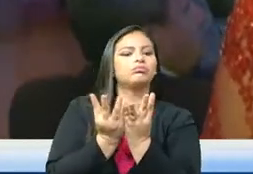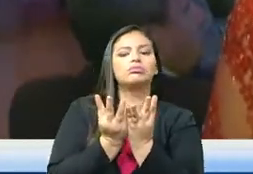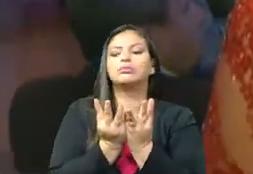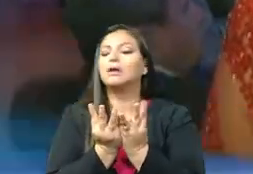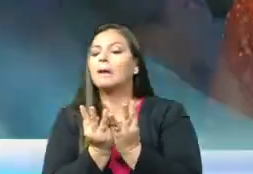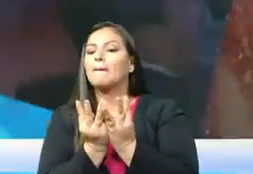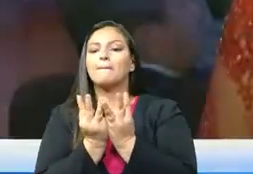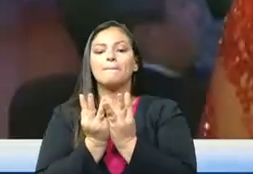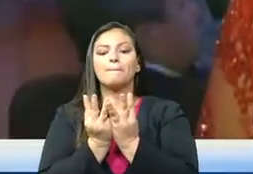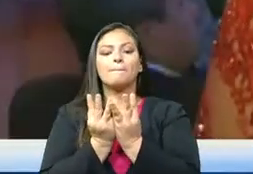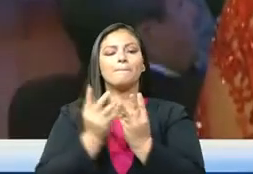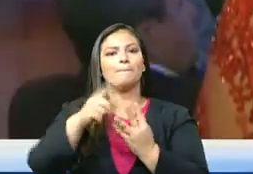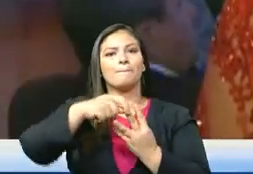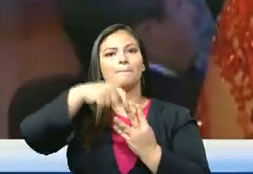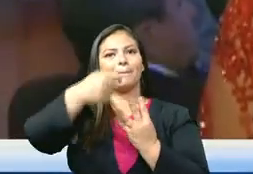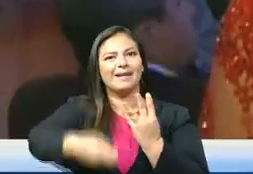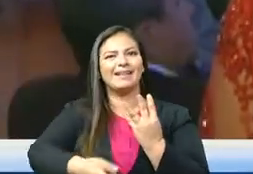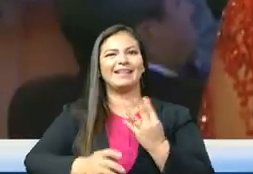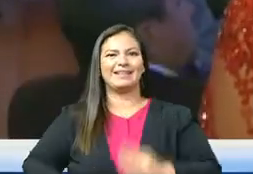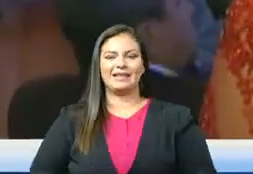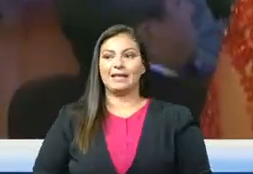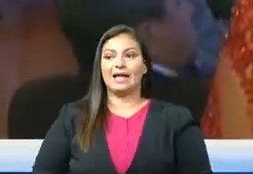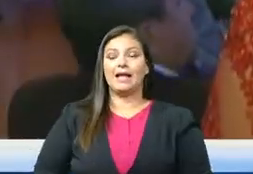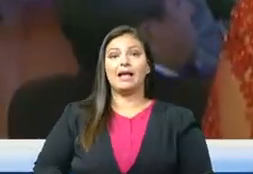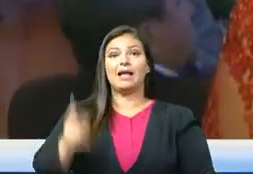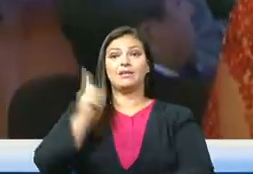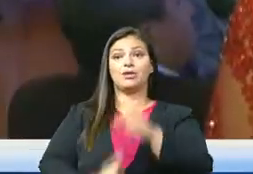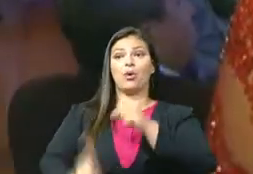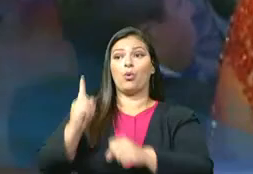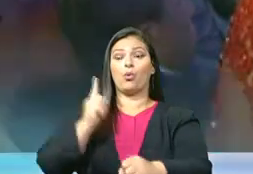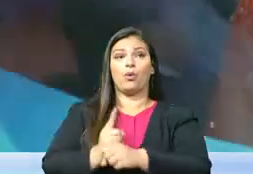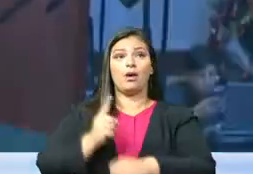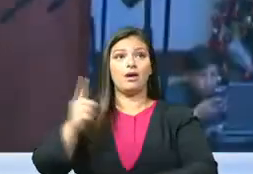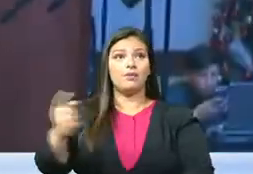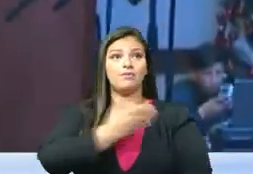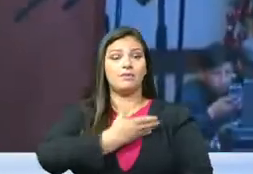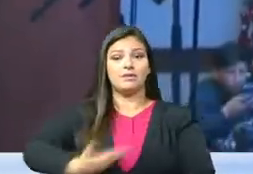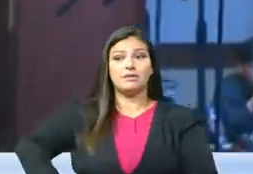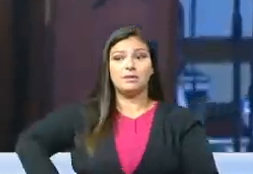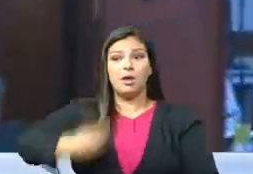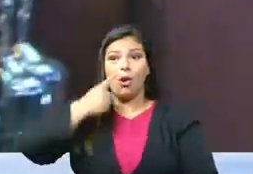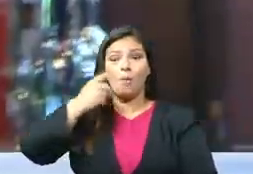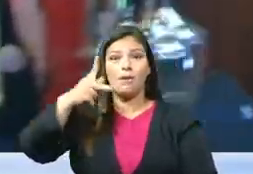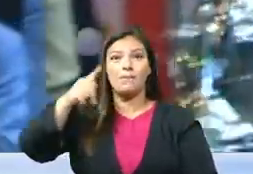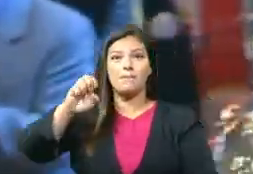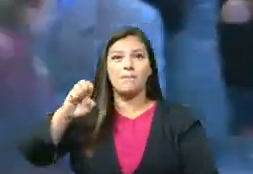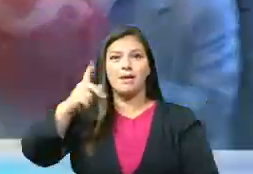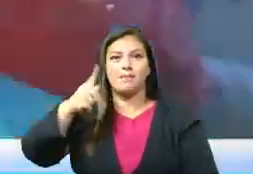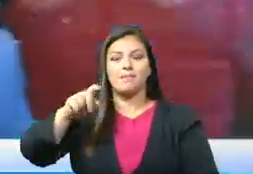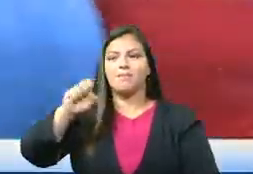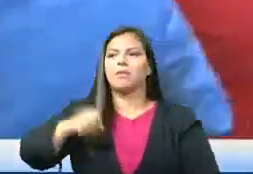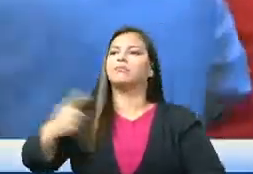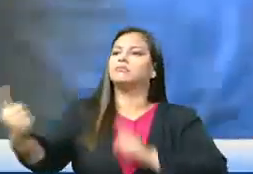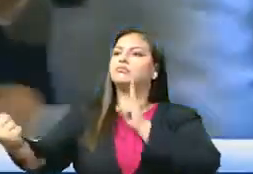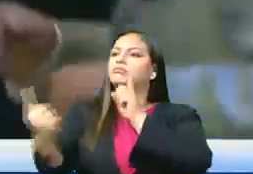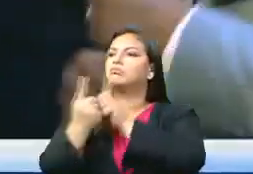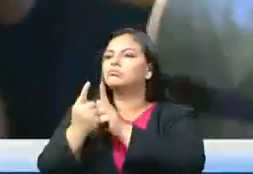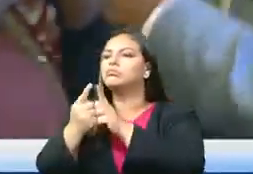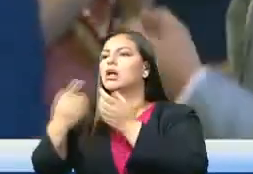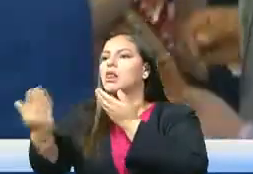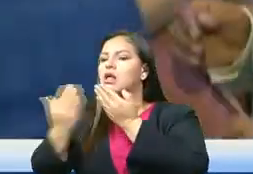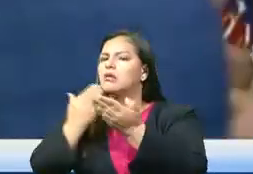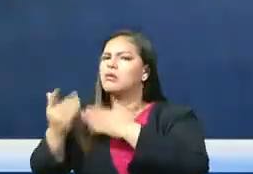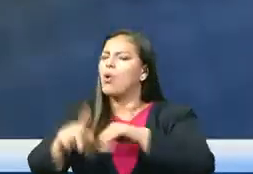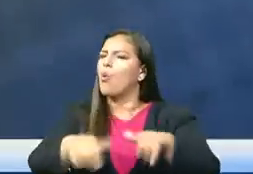propusimos conjunto con el presidente Pepito Granizo en que esto se expanda mucho más. Al ritmo de la música, los asistentes al evento disfrutaron